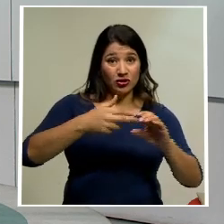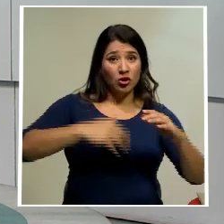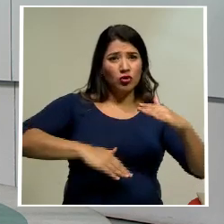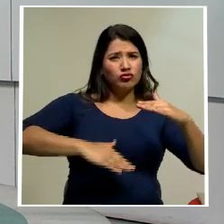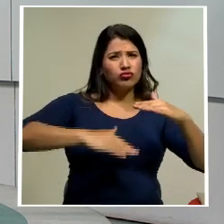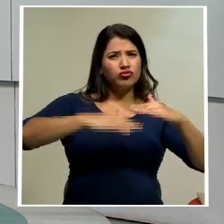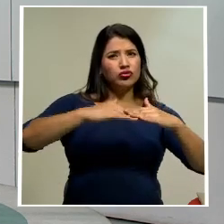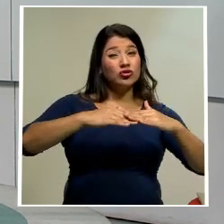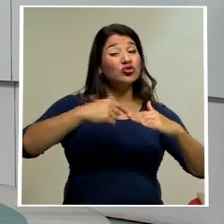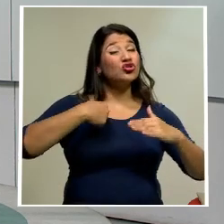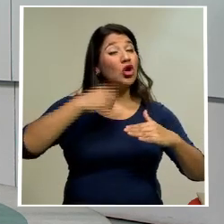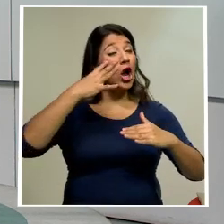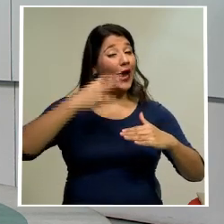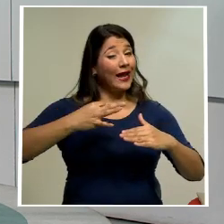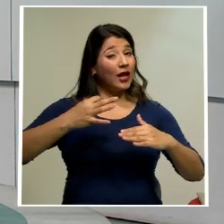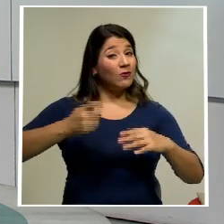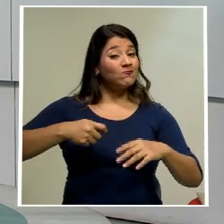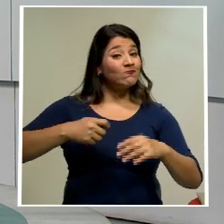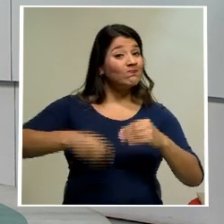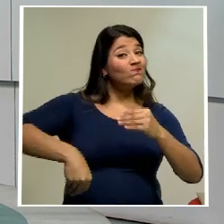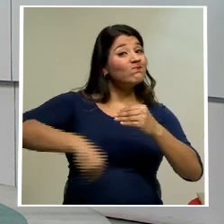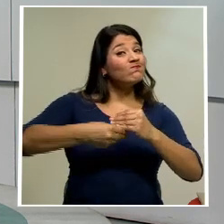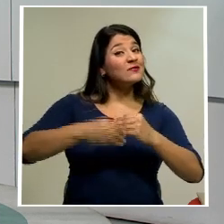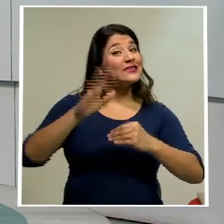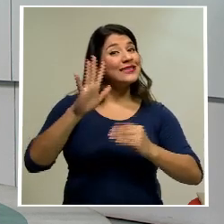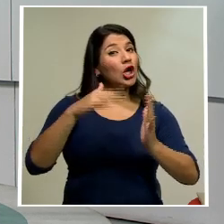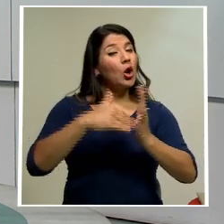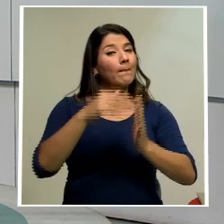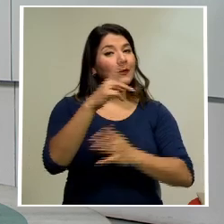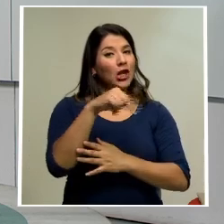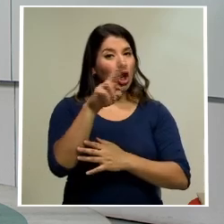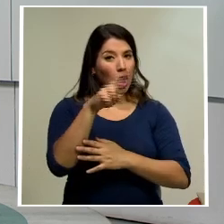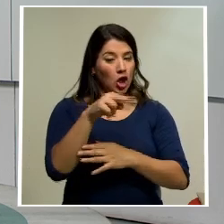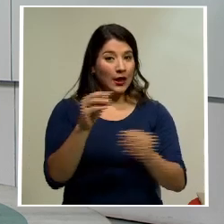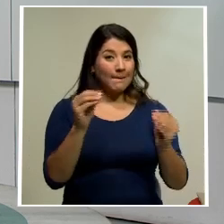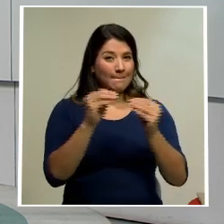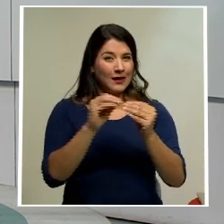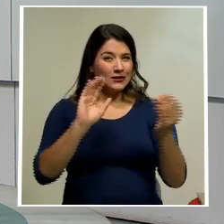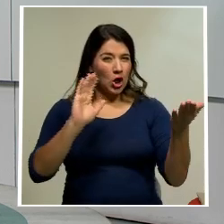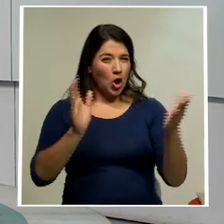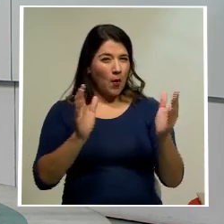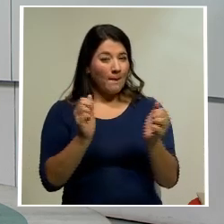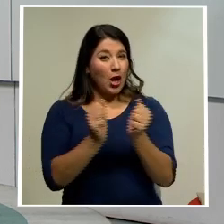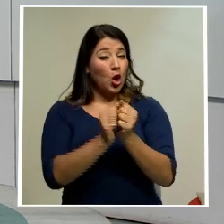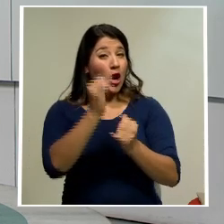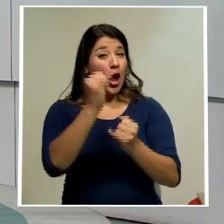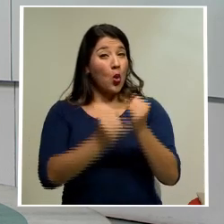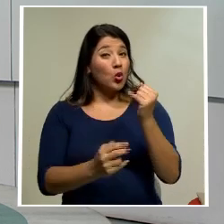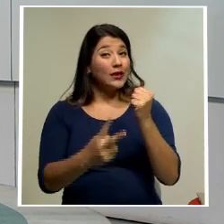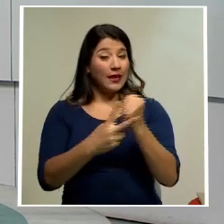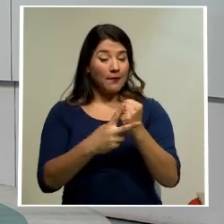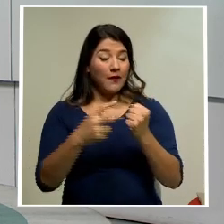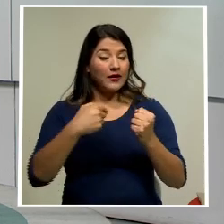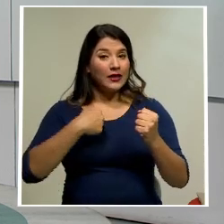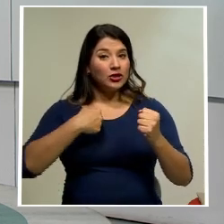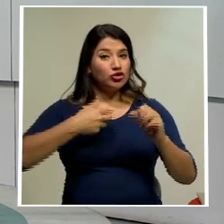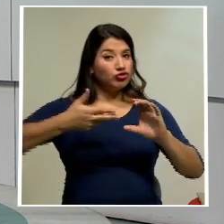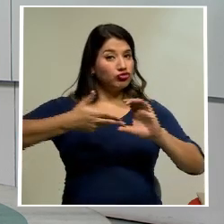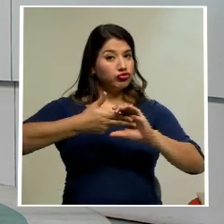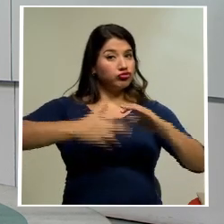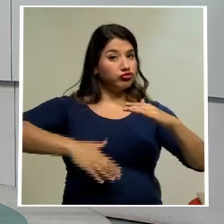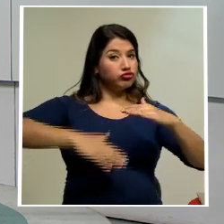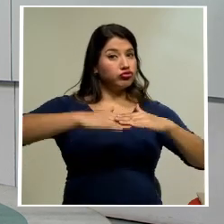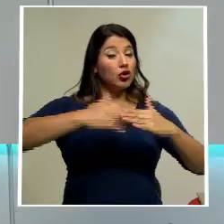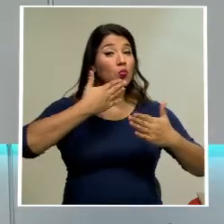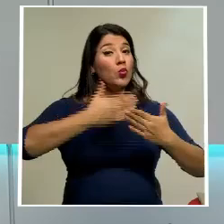desembolsar por lo menos 5.000 colones más en comparación con la última vez que hice el llenado del vehículo. Muy